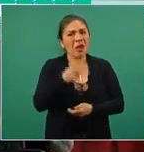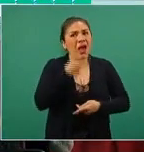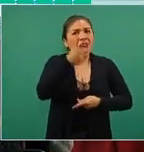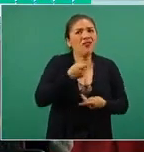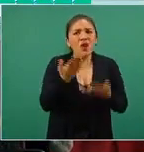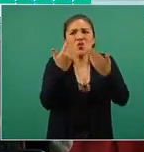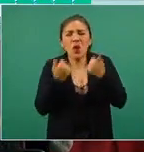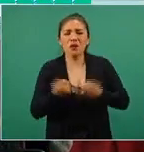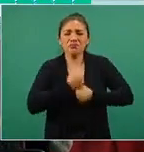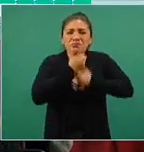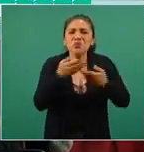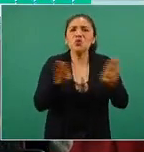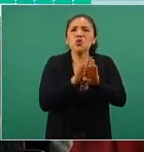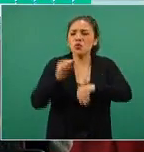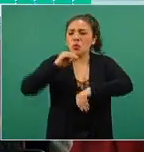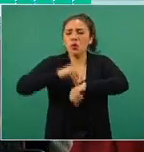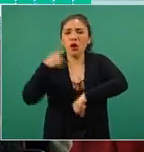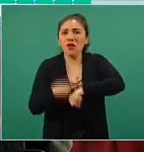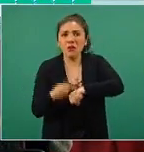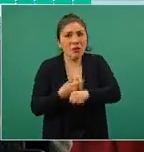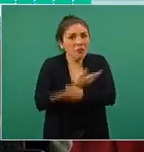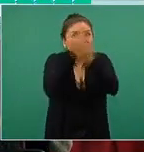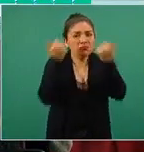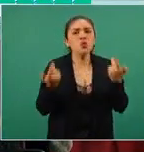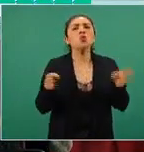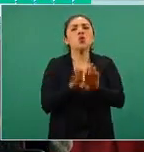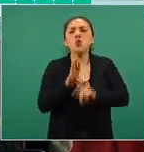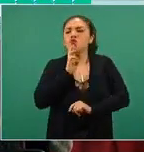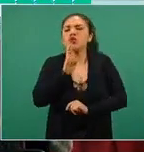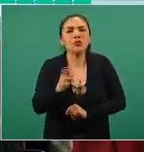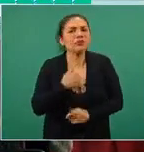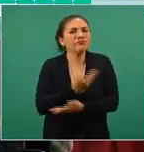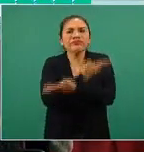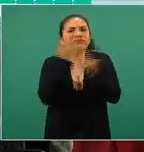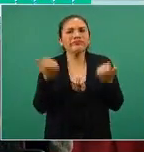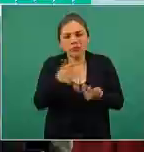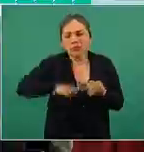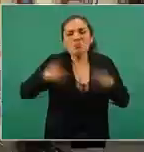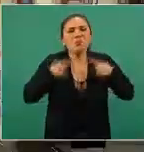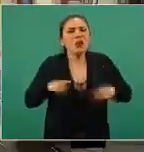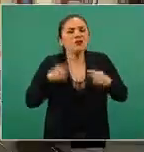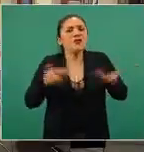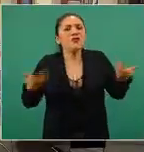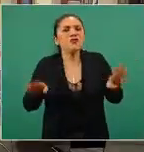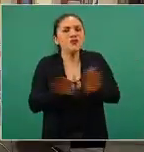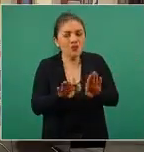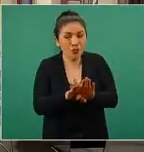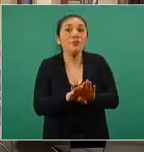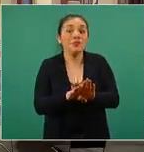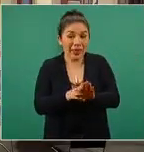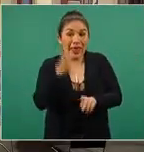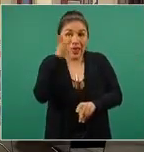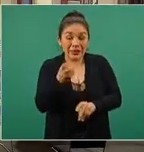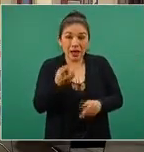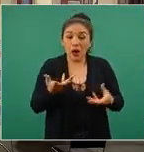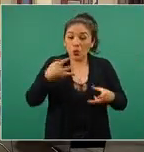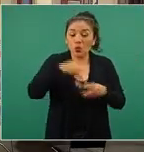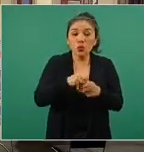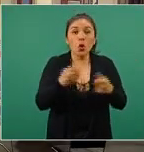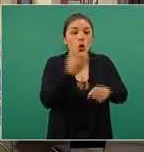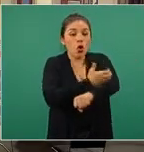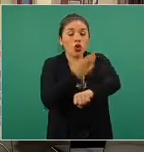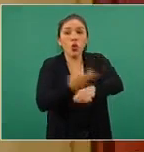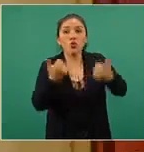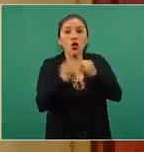cómo es el comportamiento de la enfermedad, no lográramos respuesta de la población. La coordinación interinstitucional. En